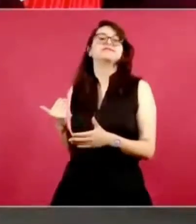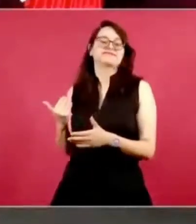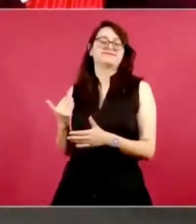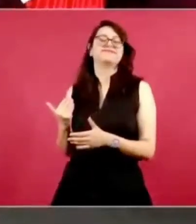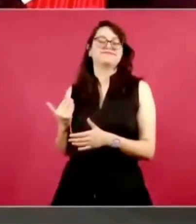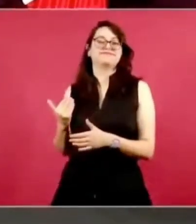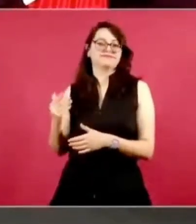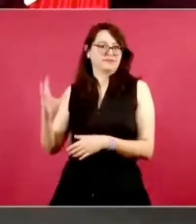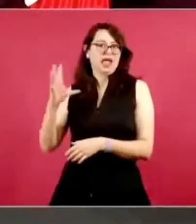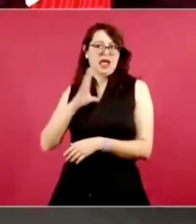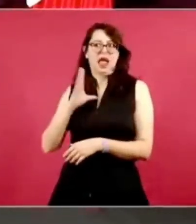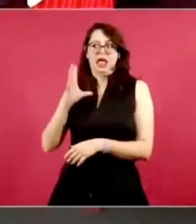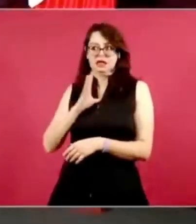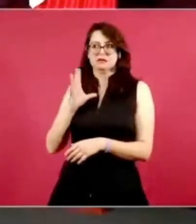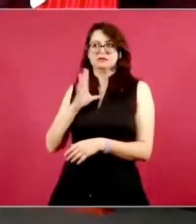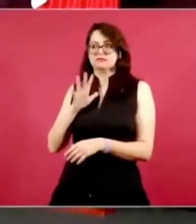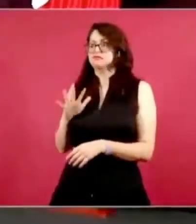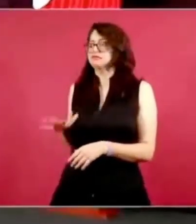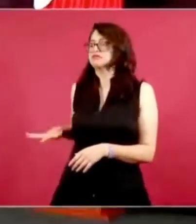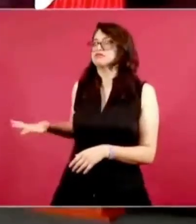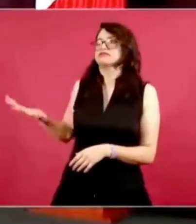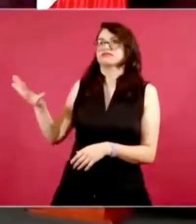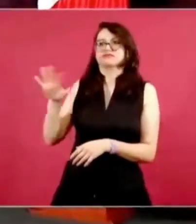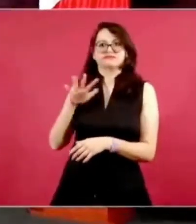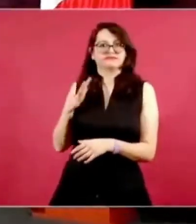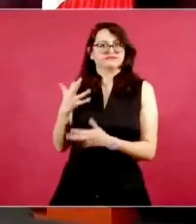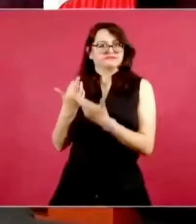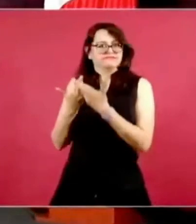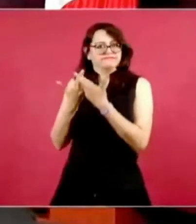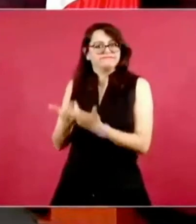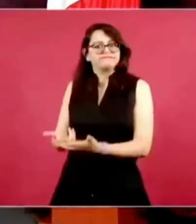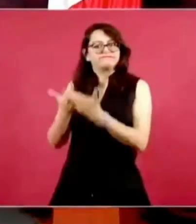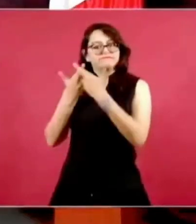Y eso pues no desapareció